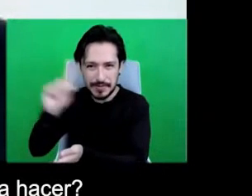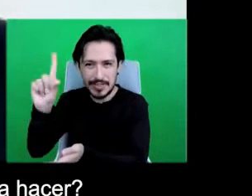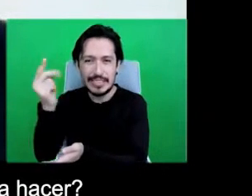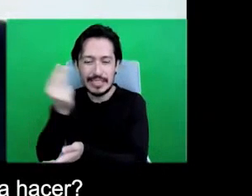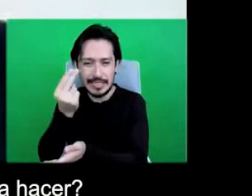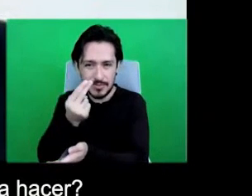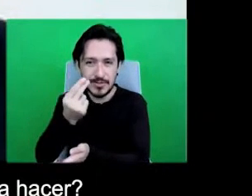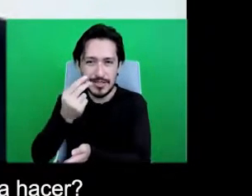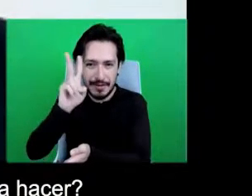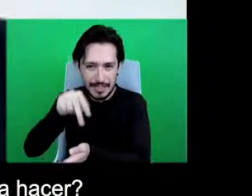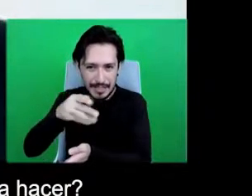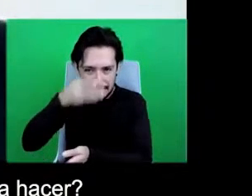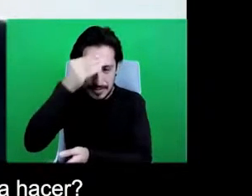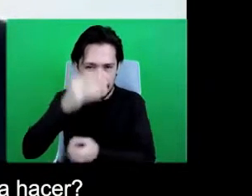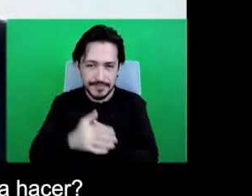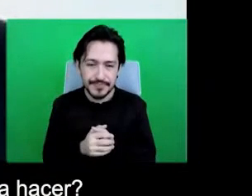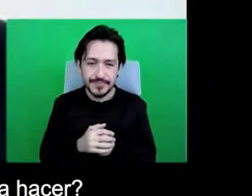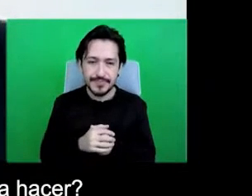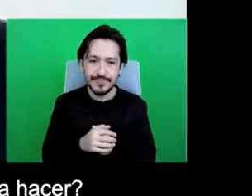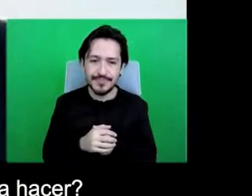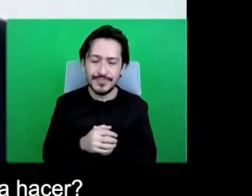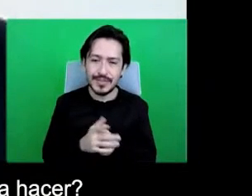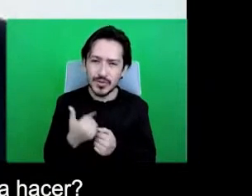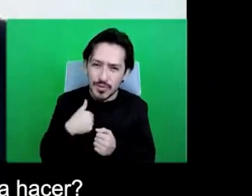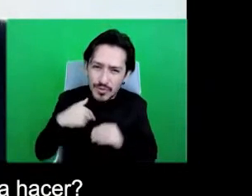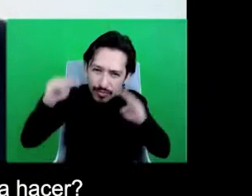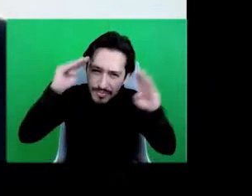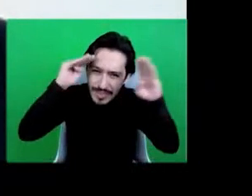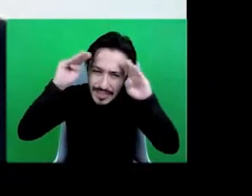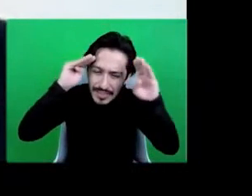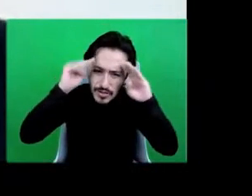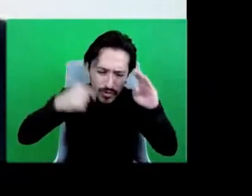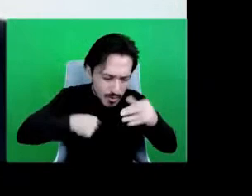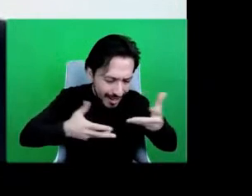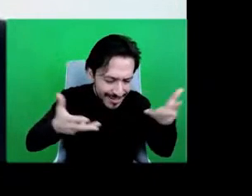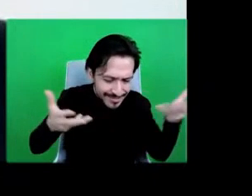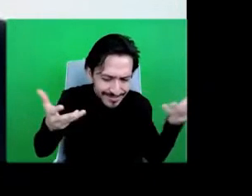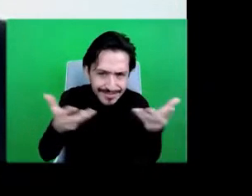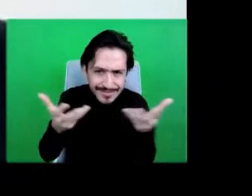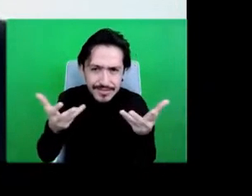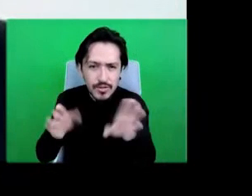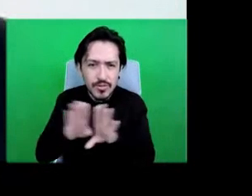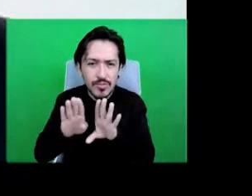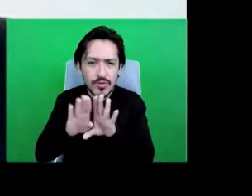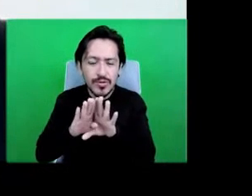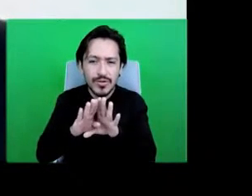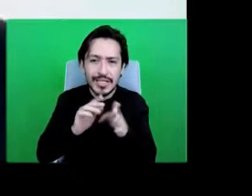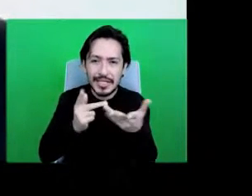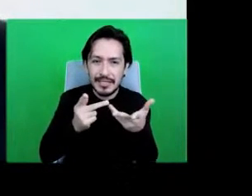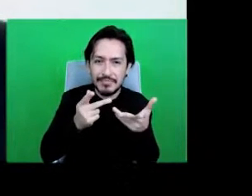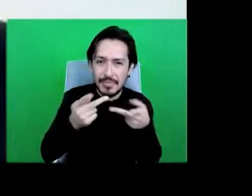qué tenemos, qué vamos a hacer y cómo lo vamos a planear, porque pues muchas veces ni planeación hay.